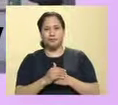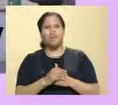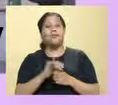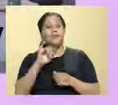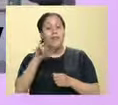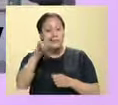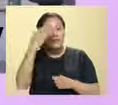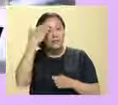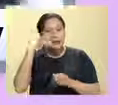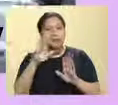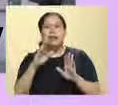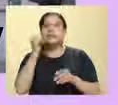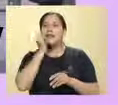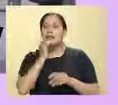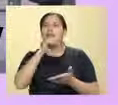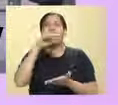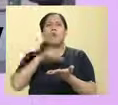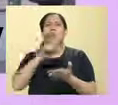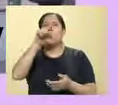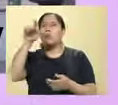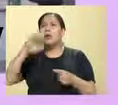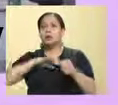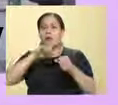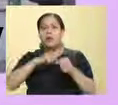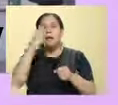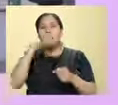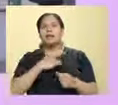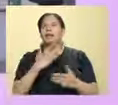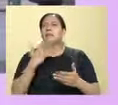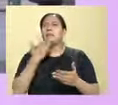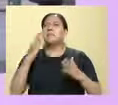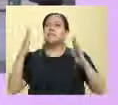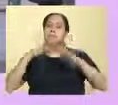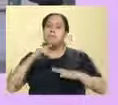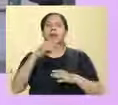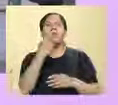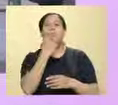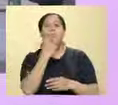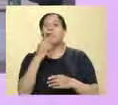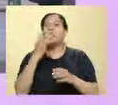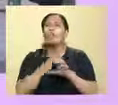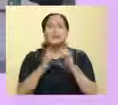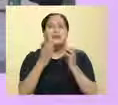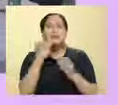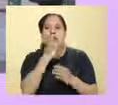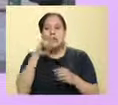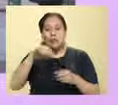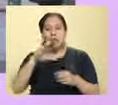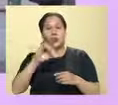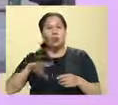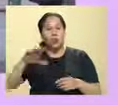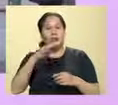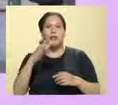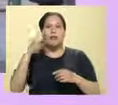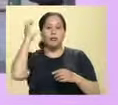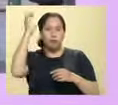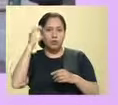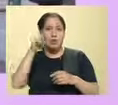Así que ya lo saben, siempre hay lugares para pasarla bien y probar cosas deliciosas aquí en la Colonia Condesa.